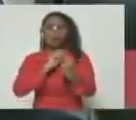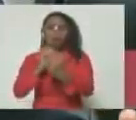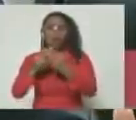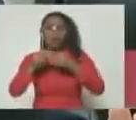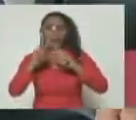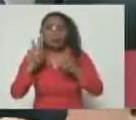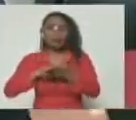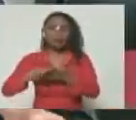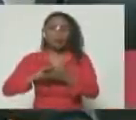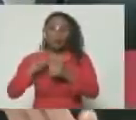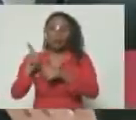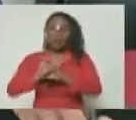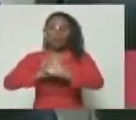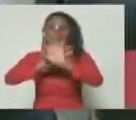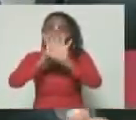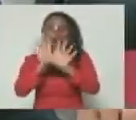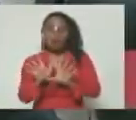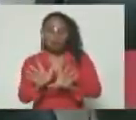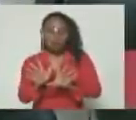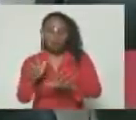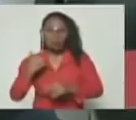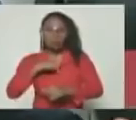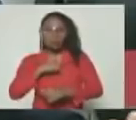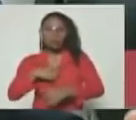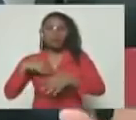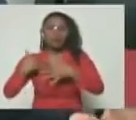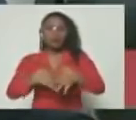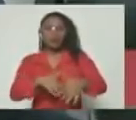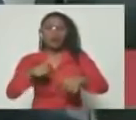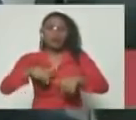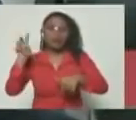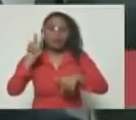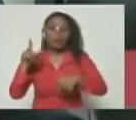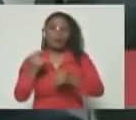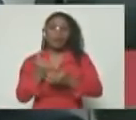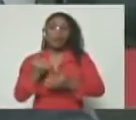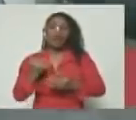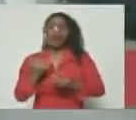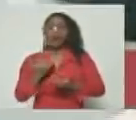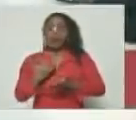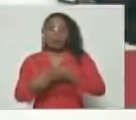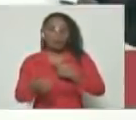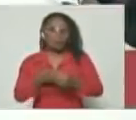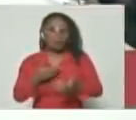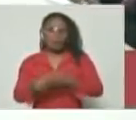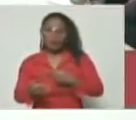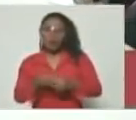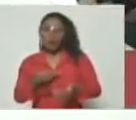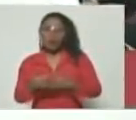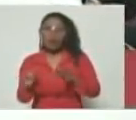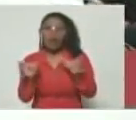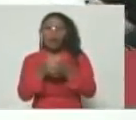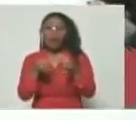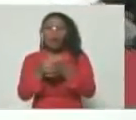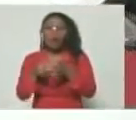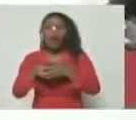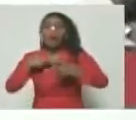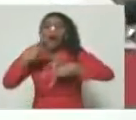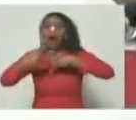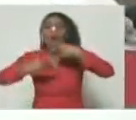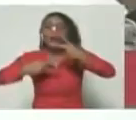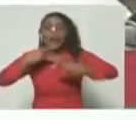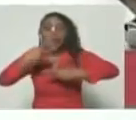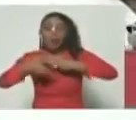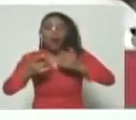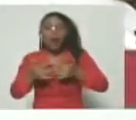Reconciliación es esa definición. Somos militantes por Venezuela, independientemente de los partidos políticos en